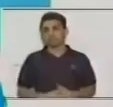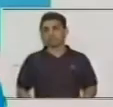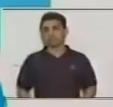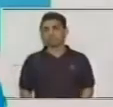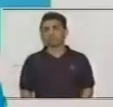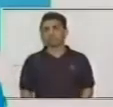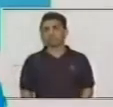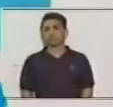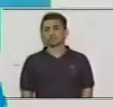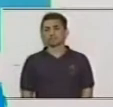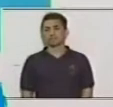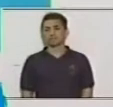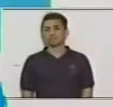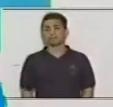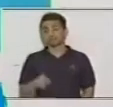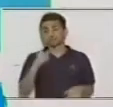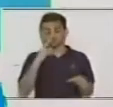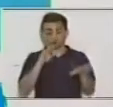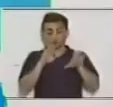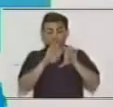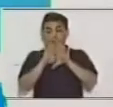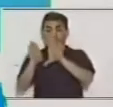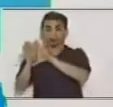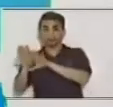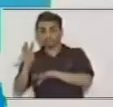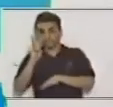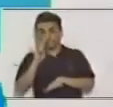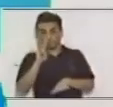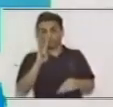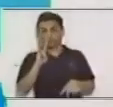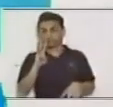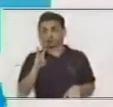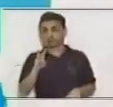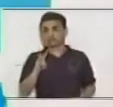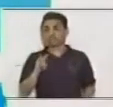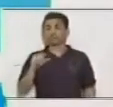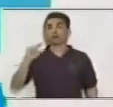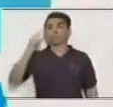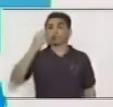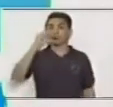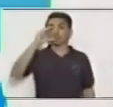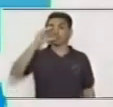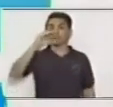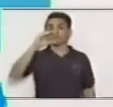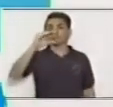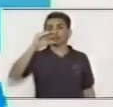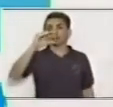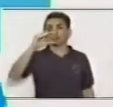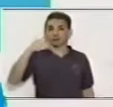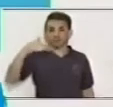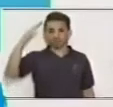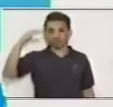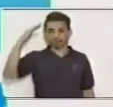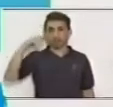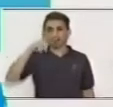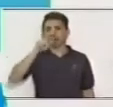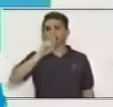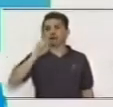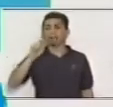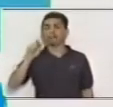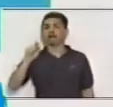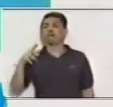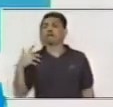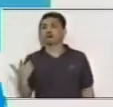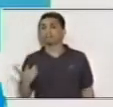Ya que tengan su trifoliar formado, por favor, en este primer espacio que dejé aquí, quiero que ustedes